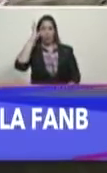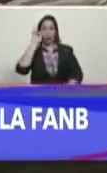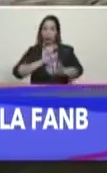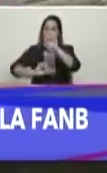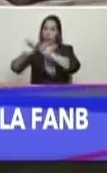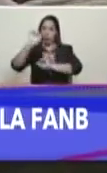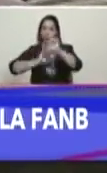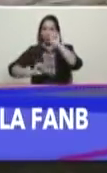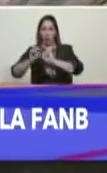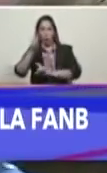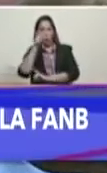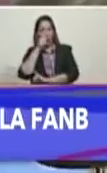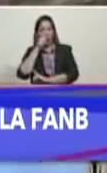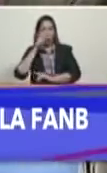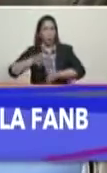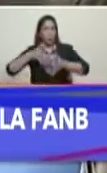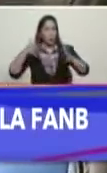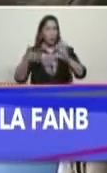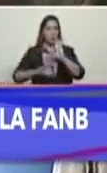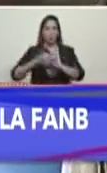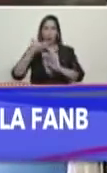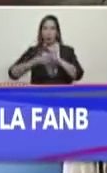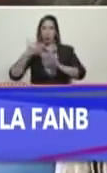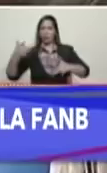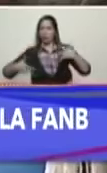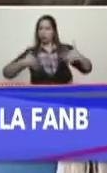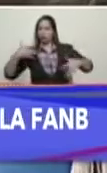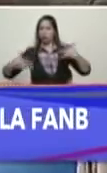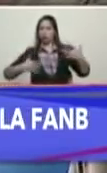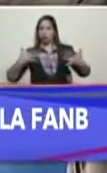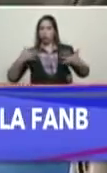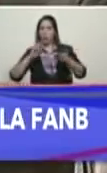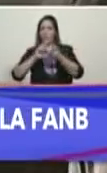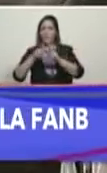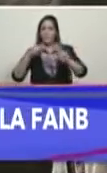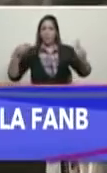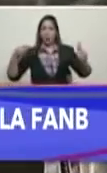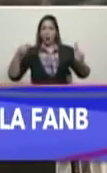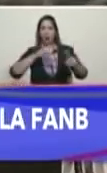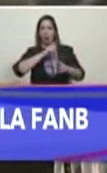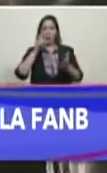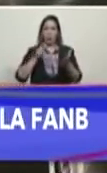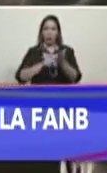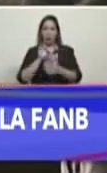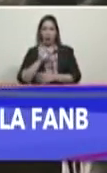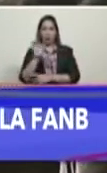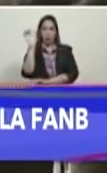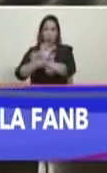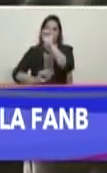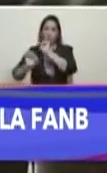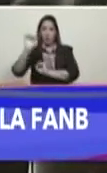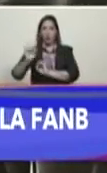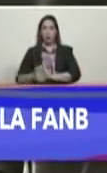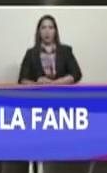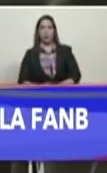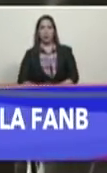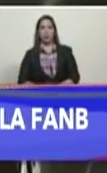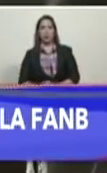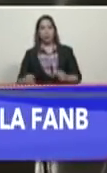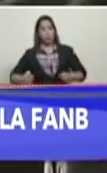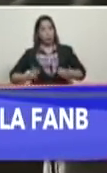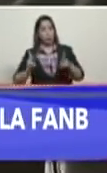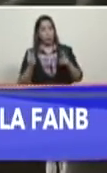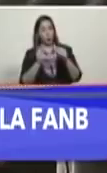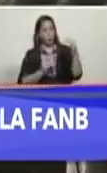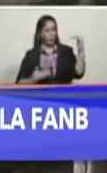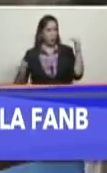de gran importancia en actividades de defensa integral de la nación. En esta oportunidad es una manera de enaltecer a